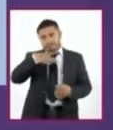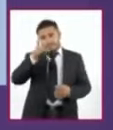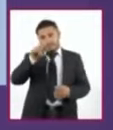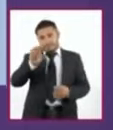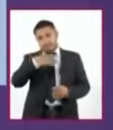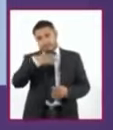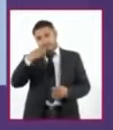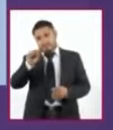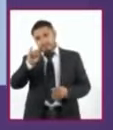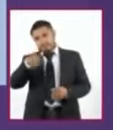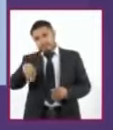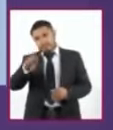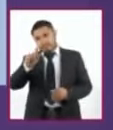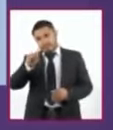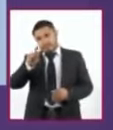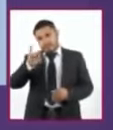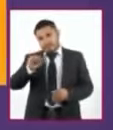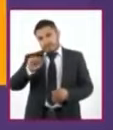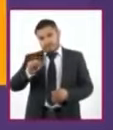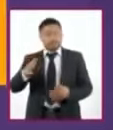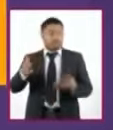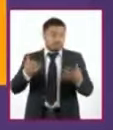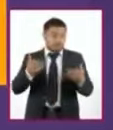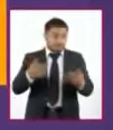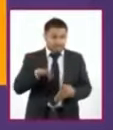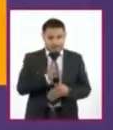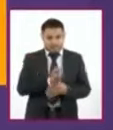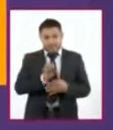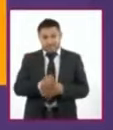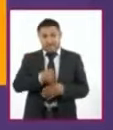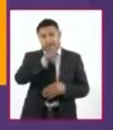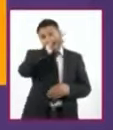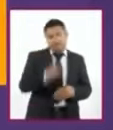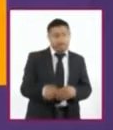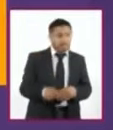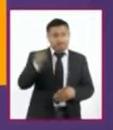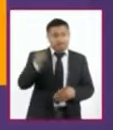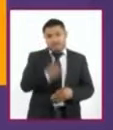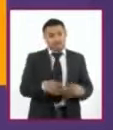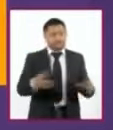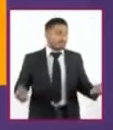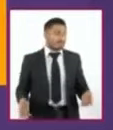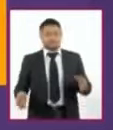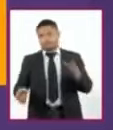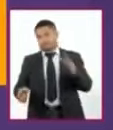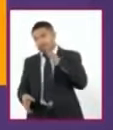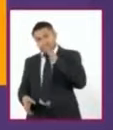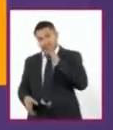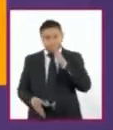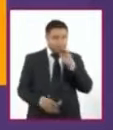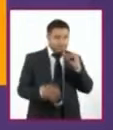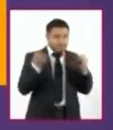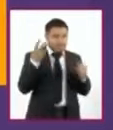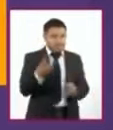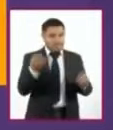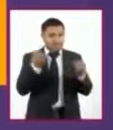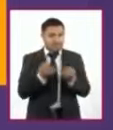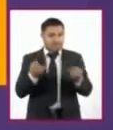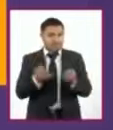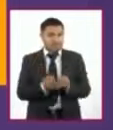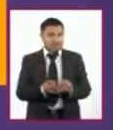importa, como tracemos líneas que dividan esta figura, no podemos obtener dos imágenes iguales,